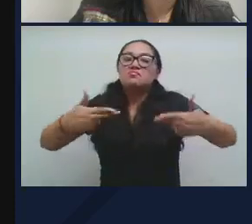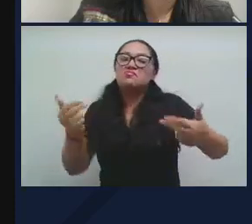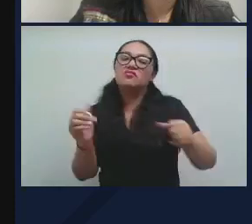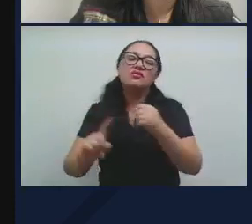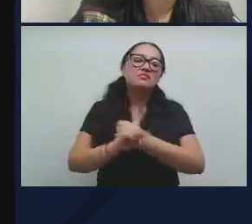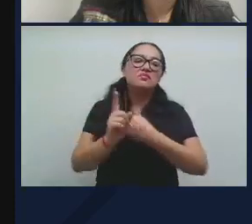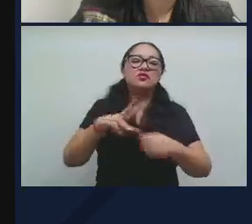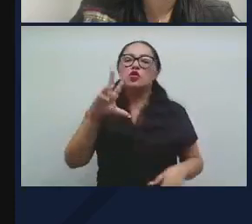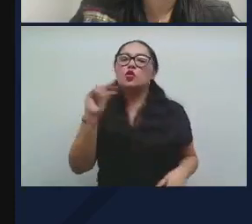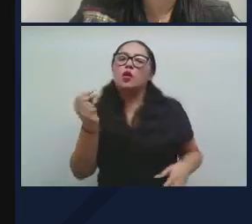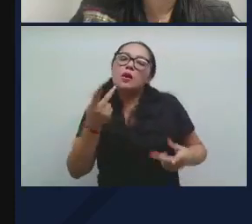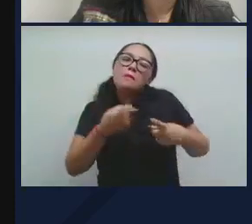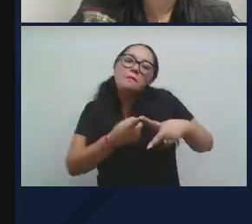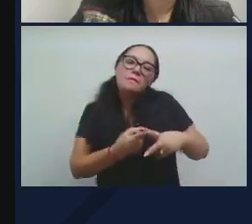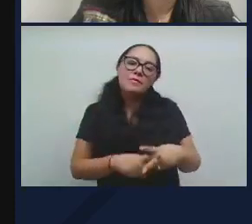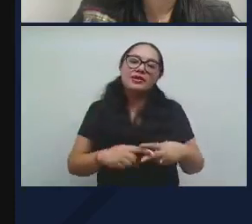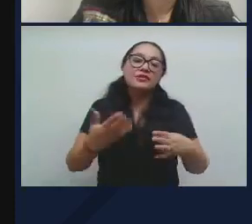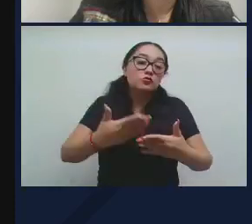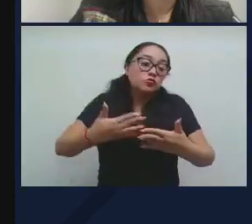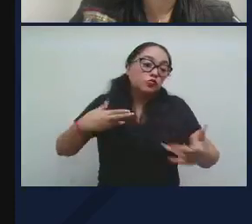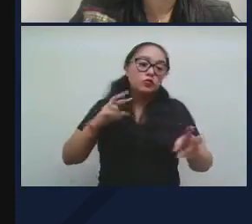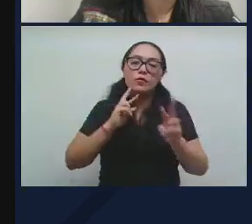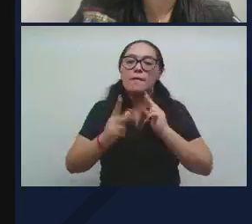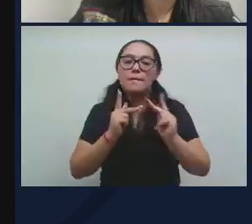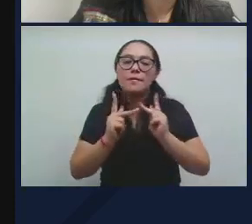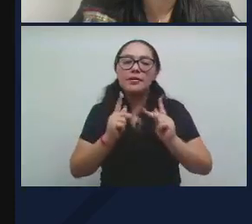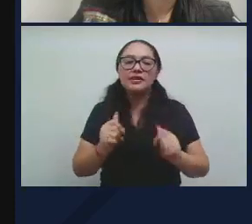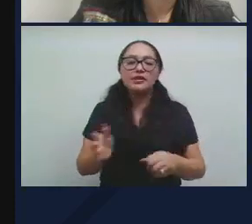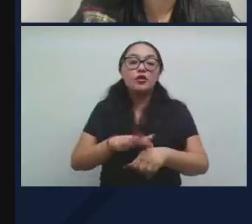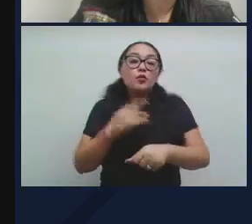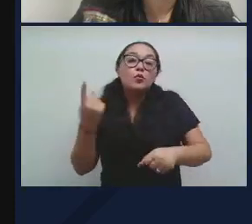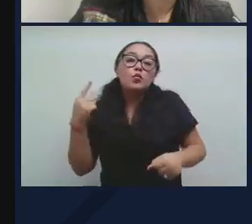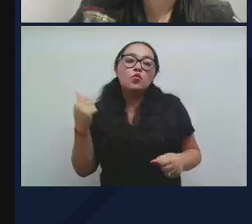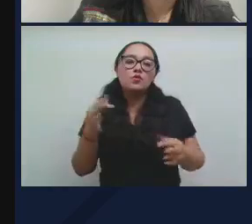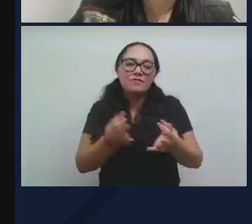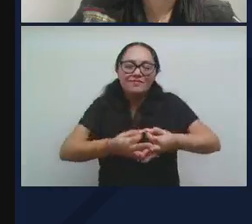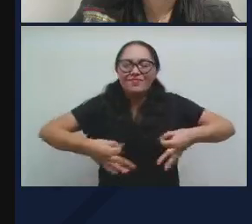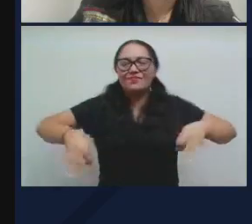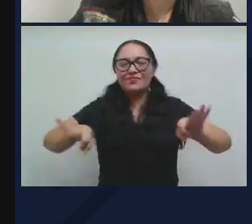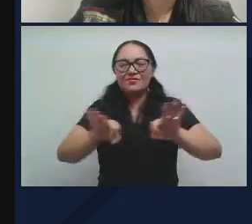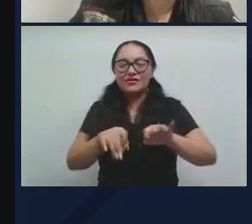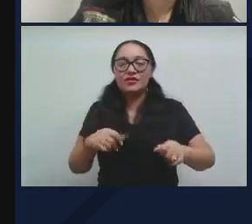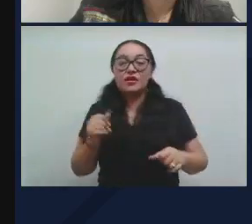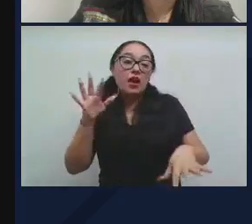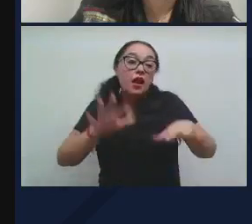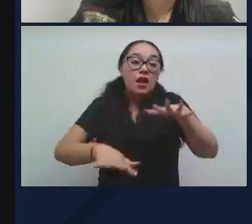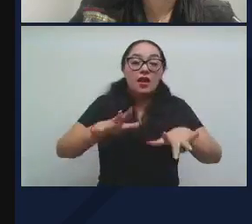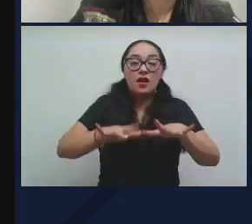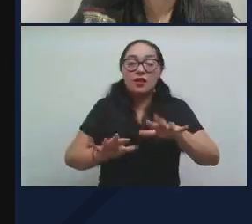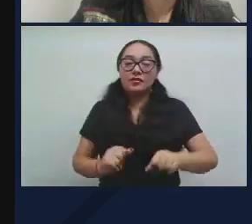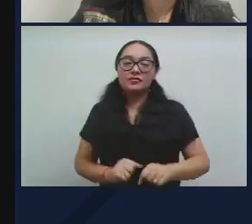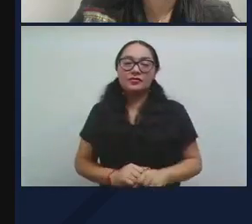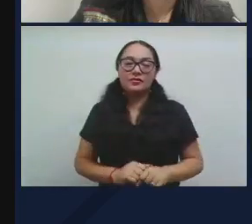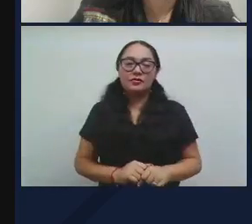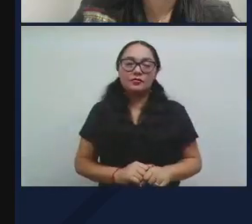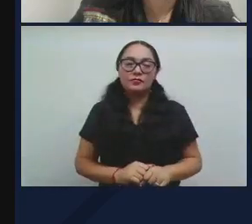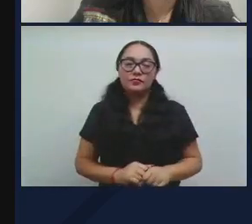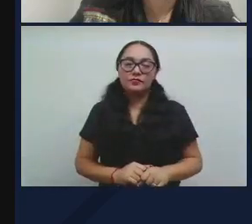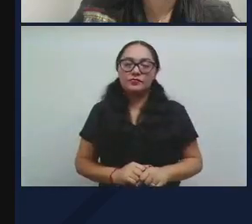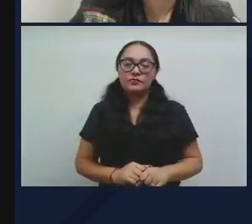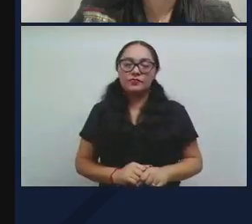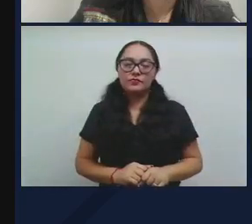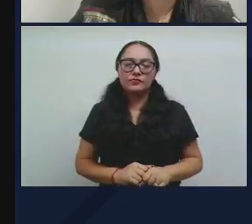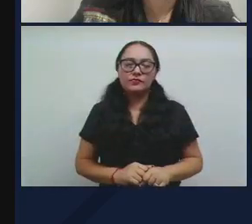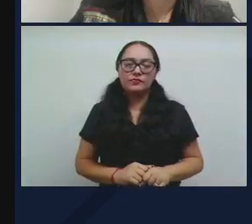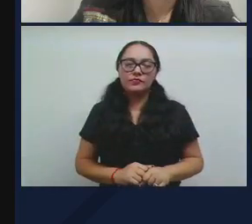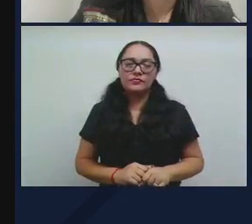charla. Esta charla, porque sí es muy importante, ¿no? Hay veces que vemos tantas